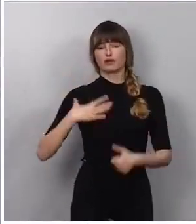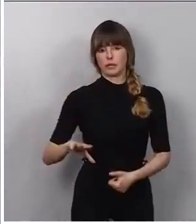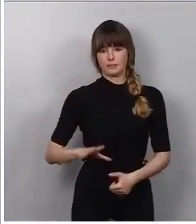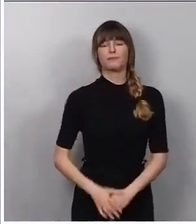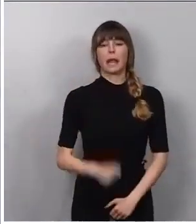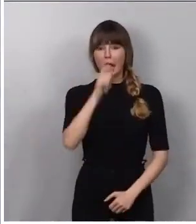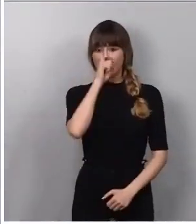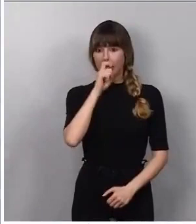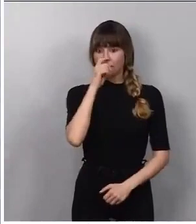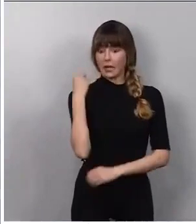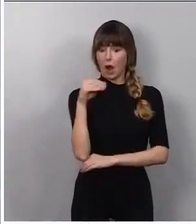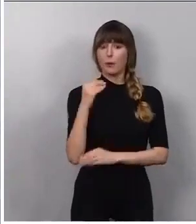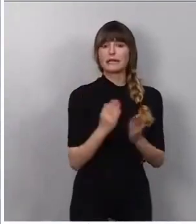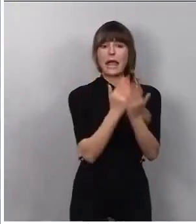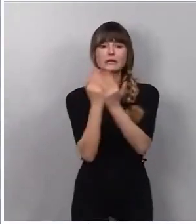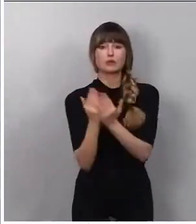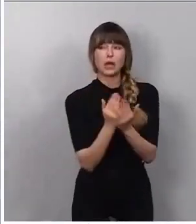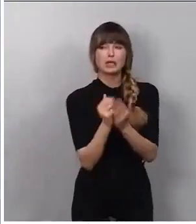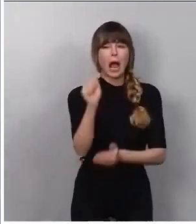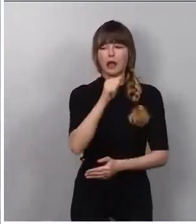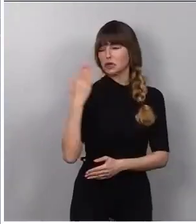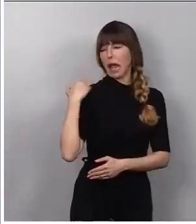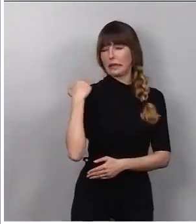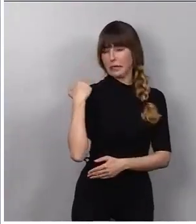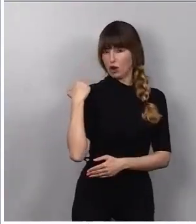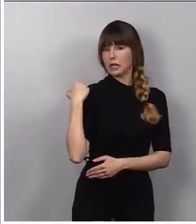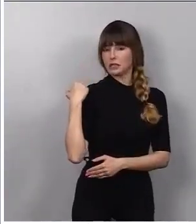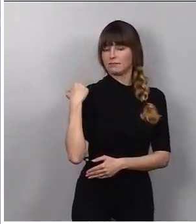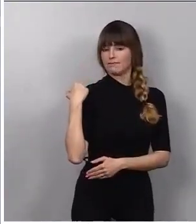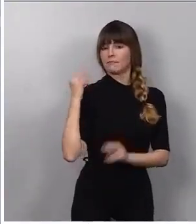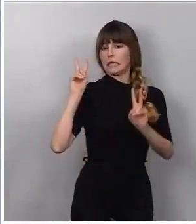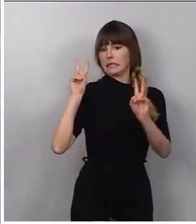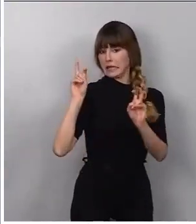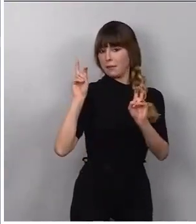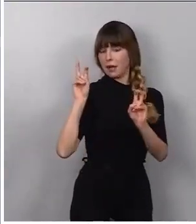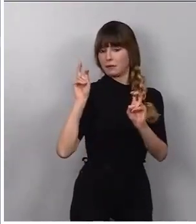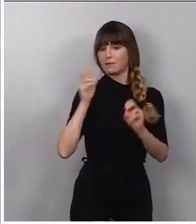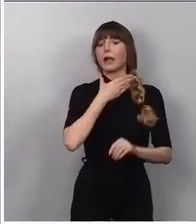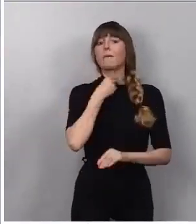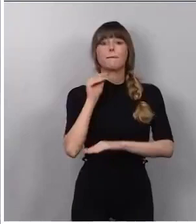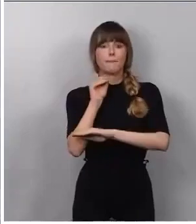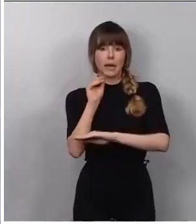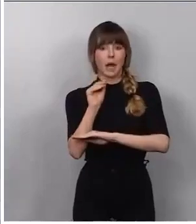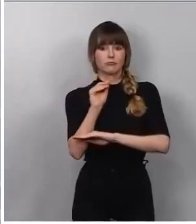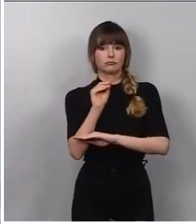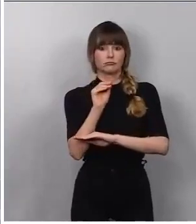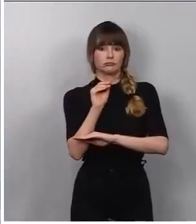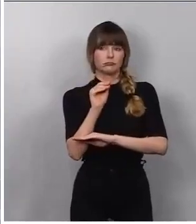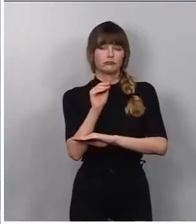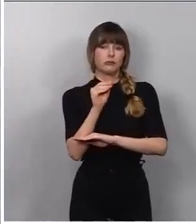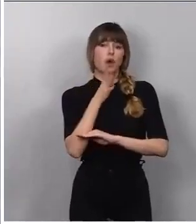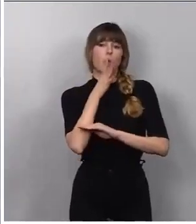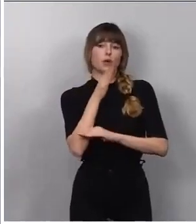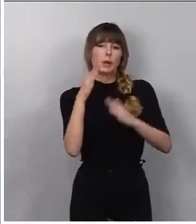recordarles que los jóvenes estudiantes en años anteriores en lo que se refiere a una a la beca que tú percibes por